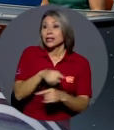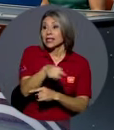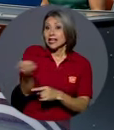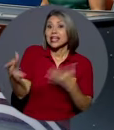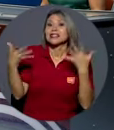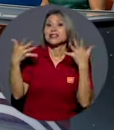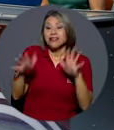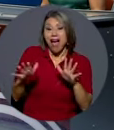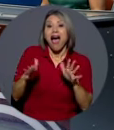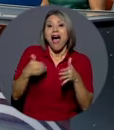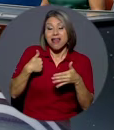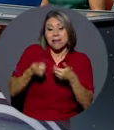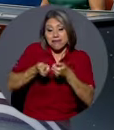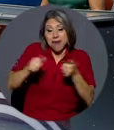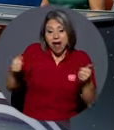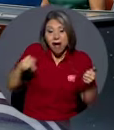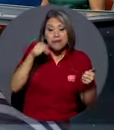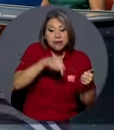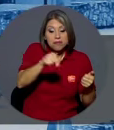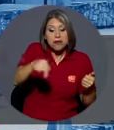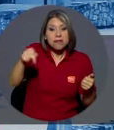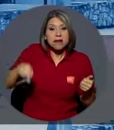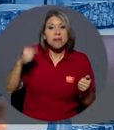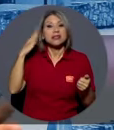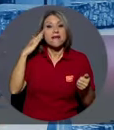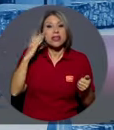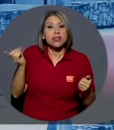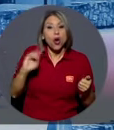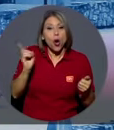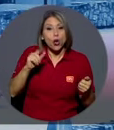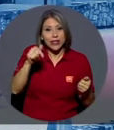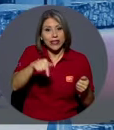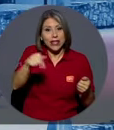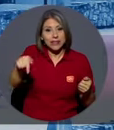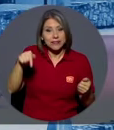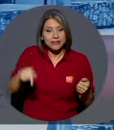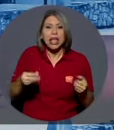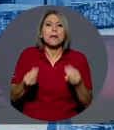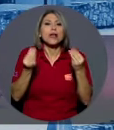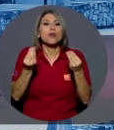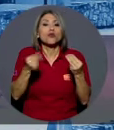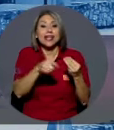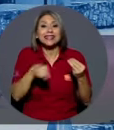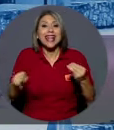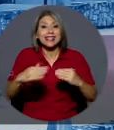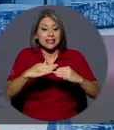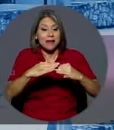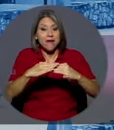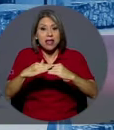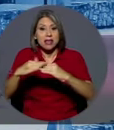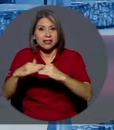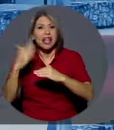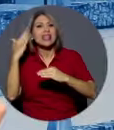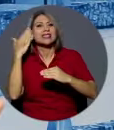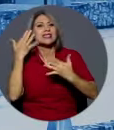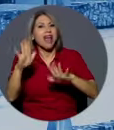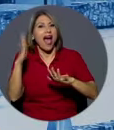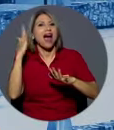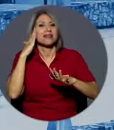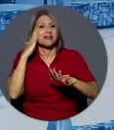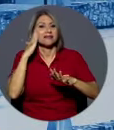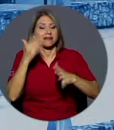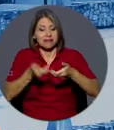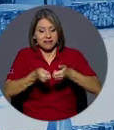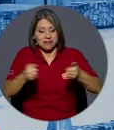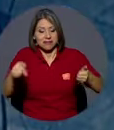que están ya cartografiadas. Existe el problema de que muchas de estas fallas están cartografiadas, pero no se sabe ni siquiera si